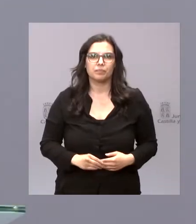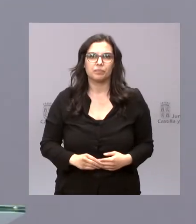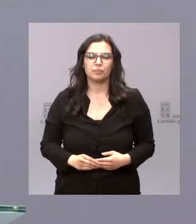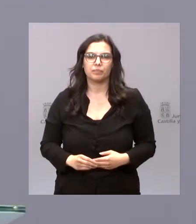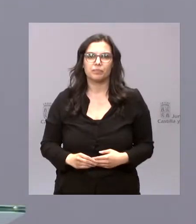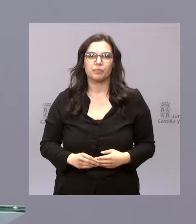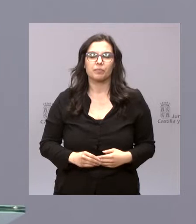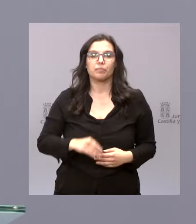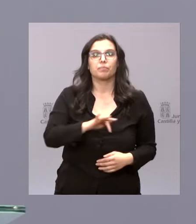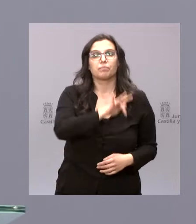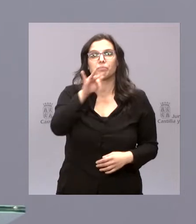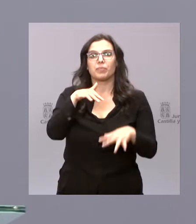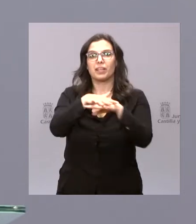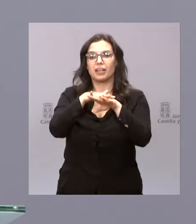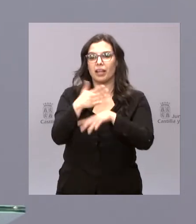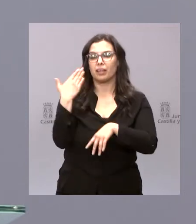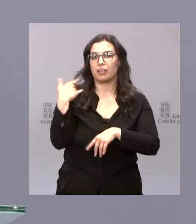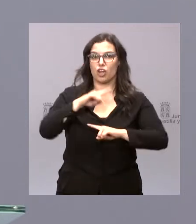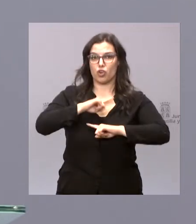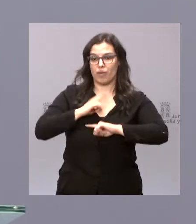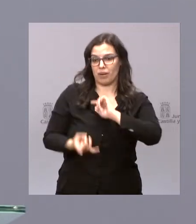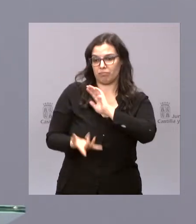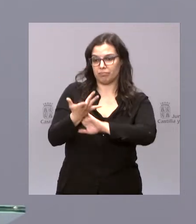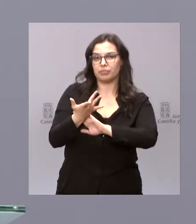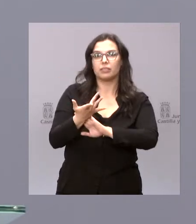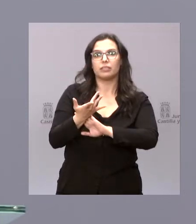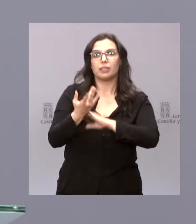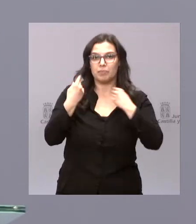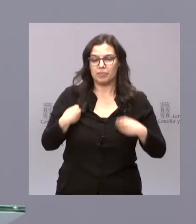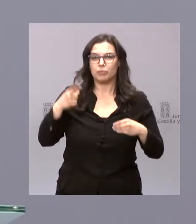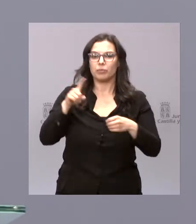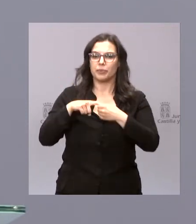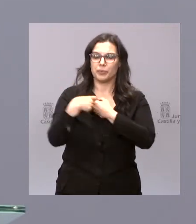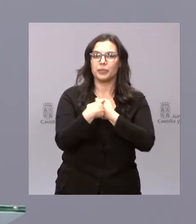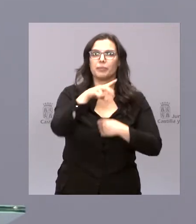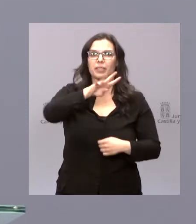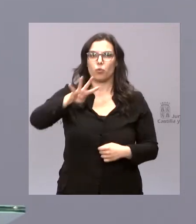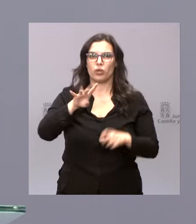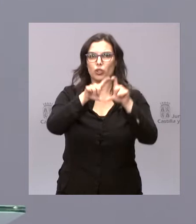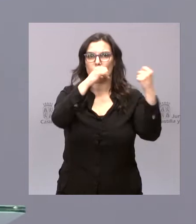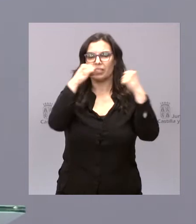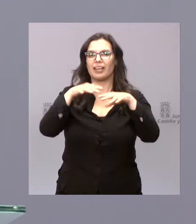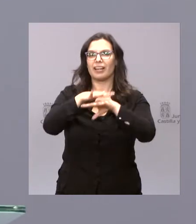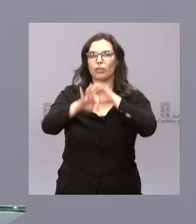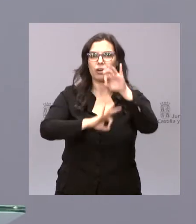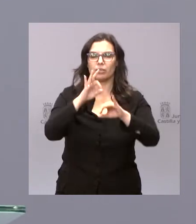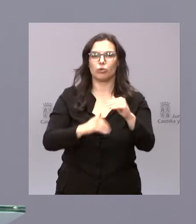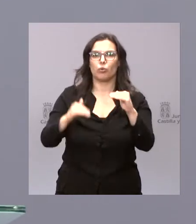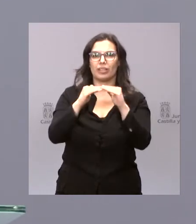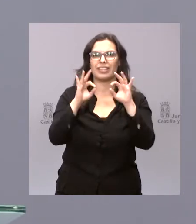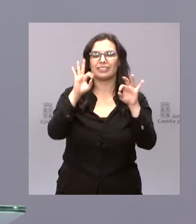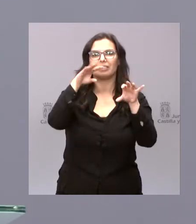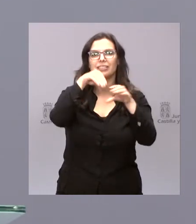La siguiente red, constituida el pasado mes de noviembre y de la misma forman parte 24 entidades, es la Red de Organismos de Igualdad de las